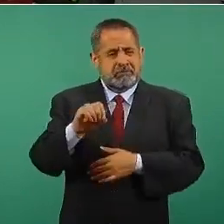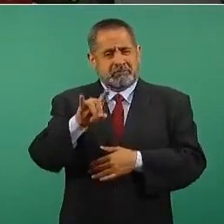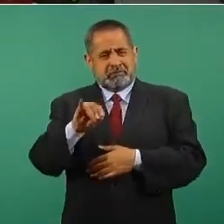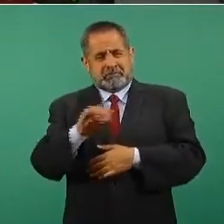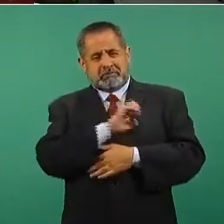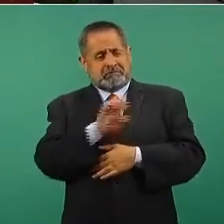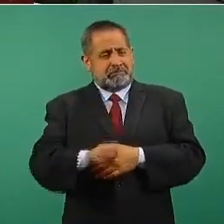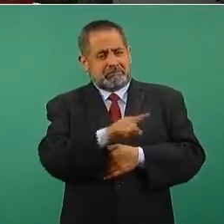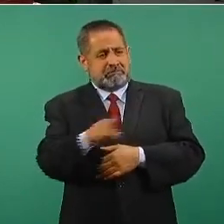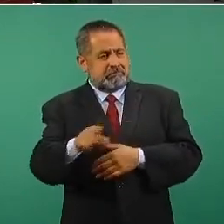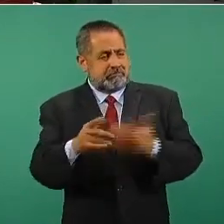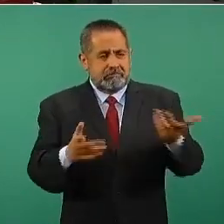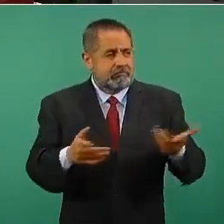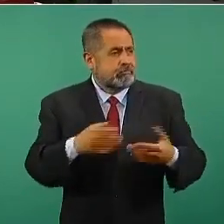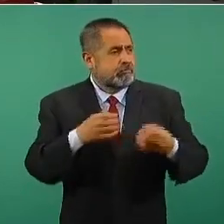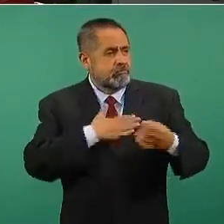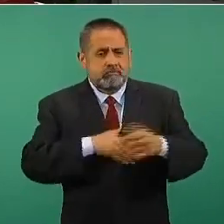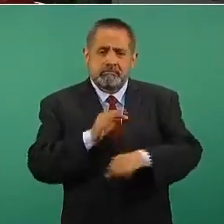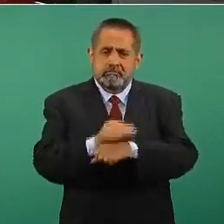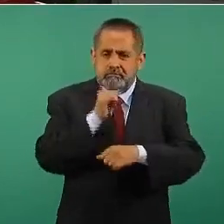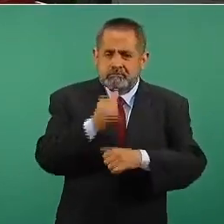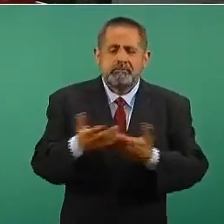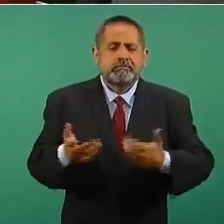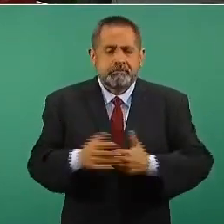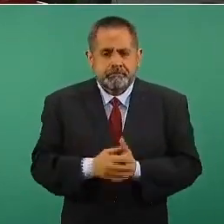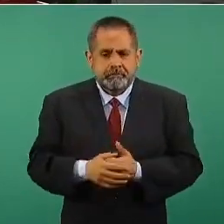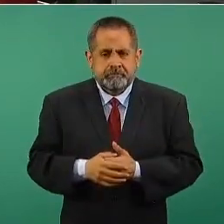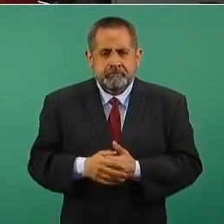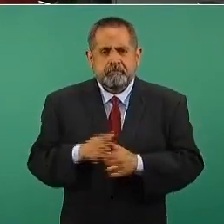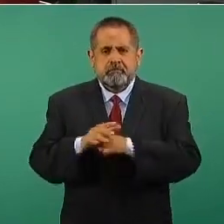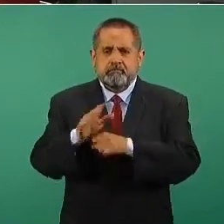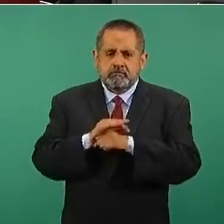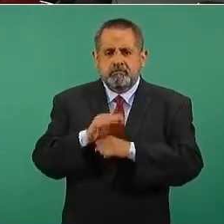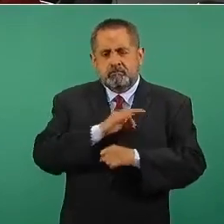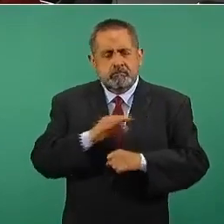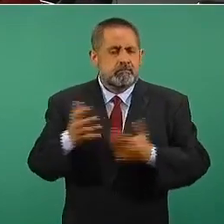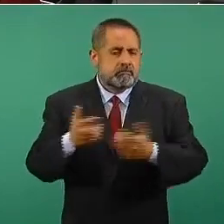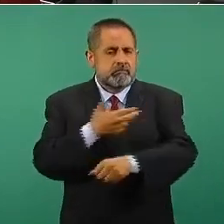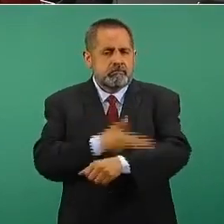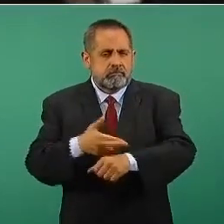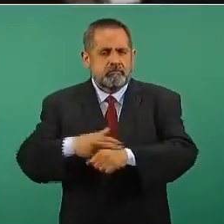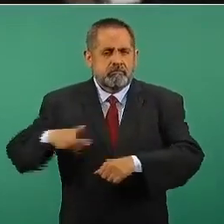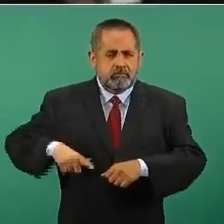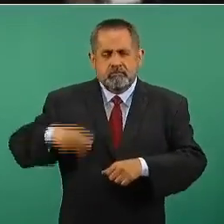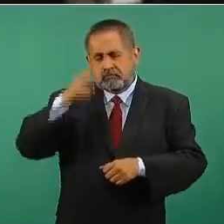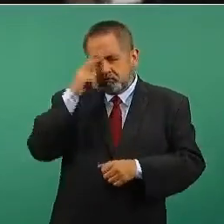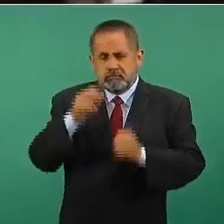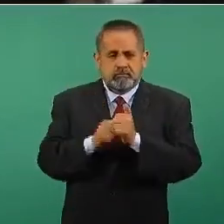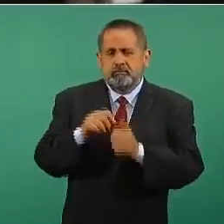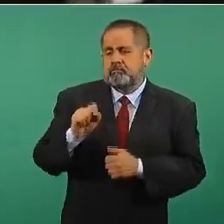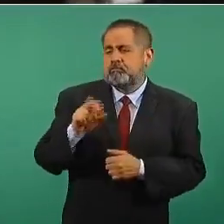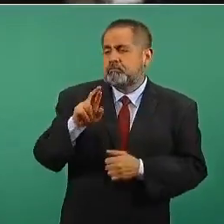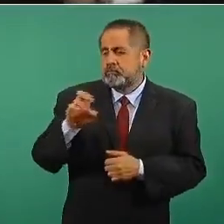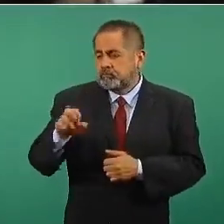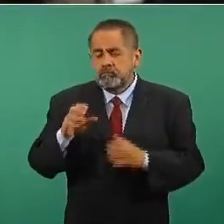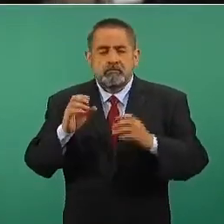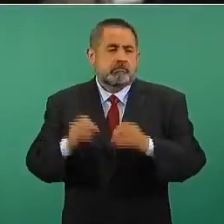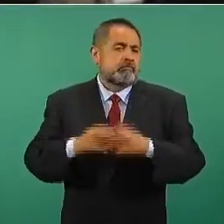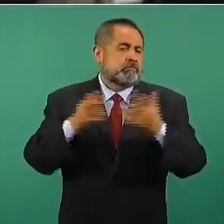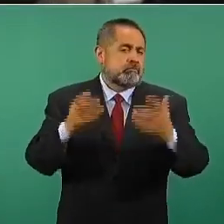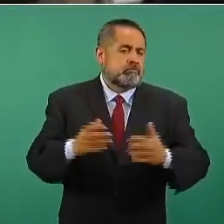justicia puntual hacia ellos? ¿Qué podría hacer ahí el gobierno mexicano a través de la Cancillería o a través